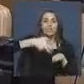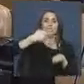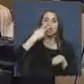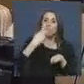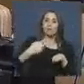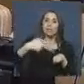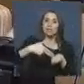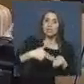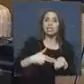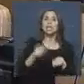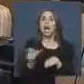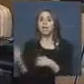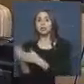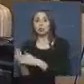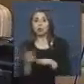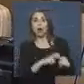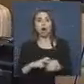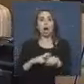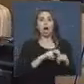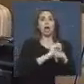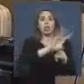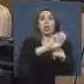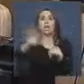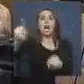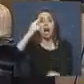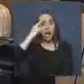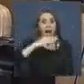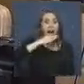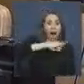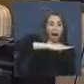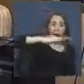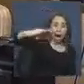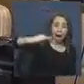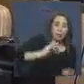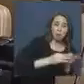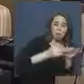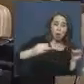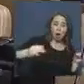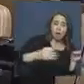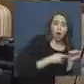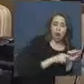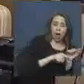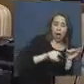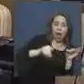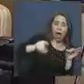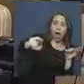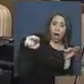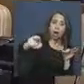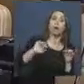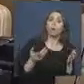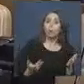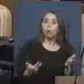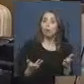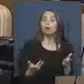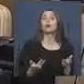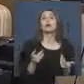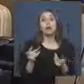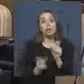necesitan trasladar alumnos. Porque usted sabe, Presidente, que en el campo las distancias son largas. Y esos alumnos necesitan, obviamente,